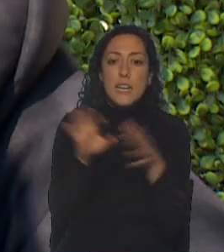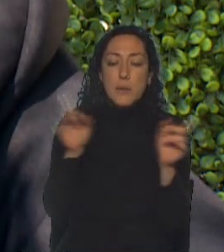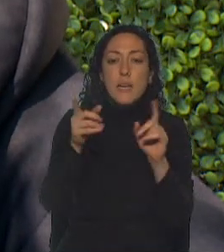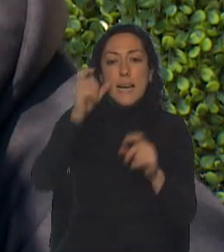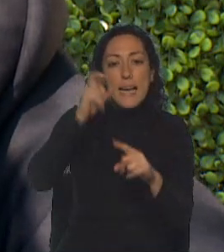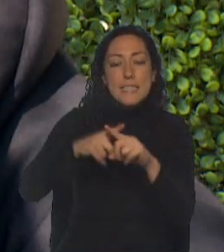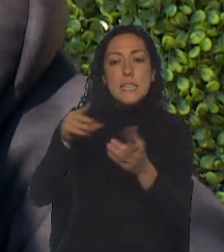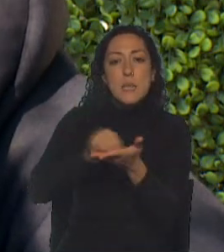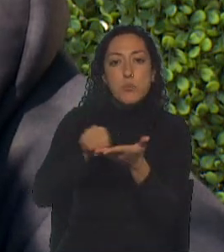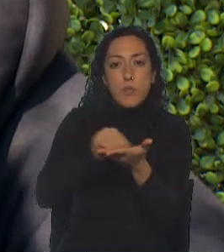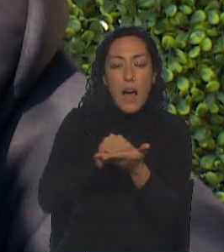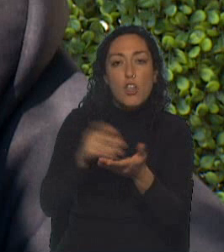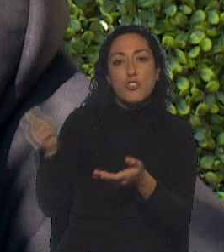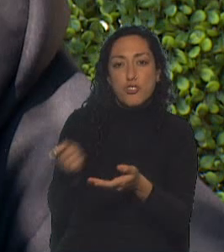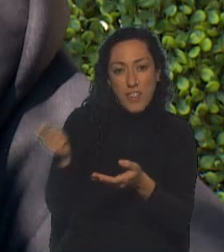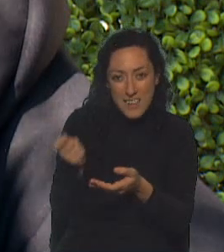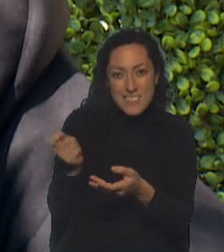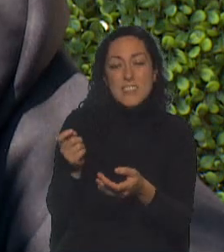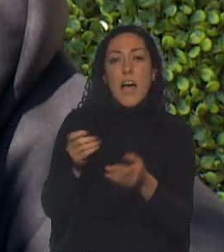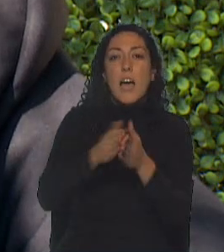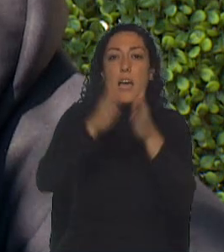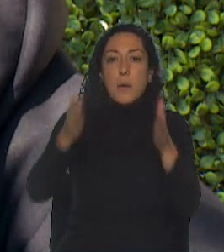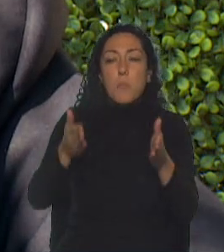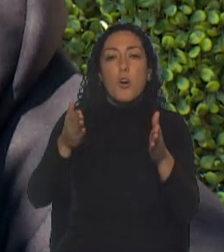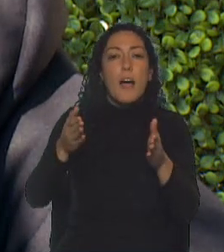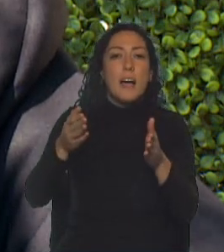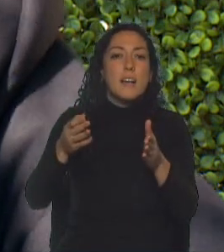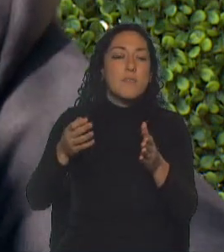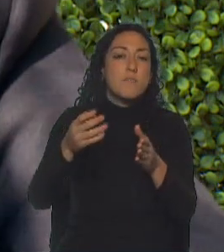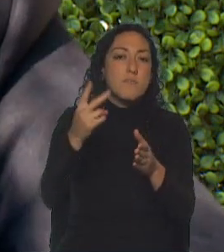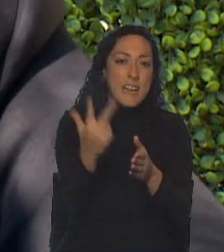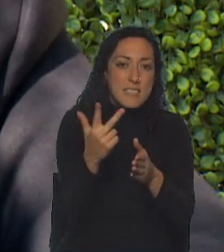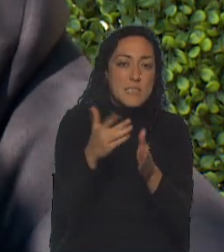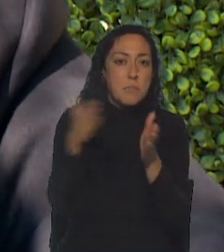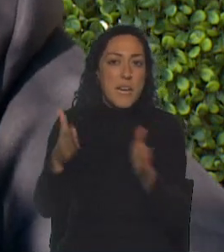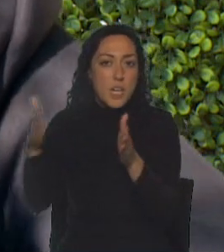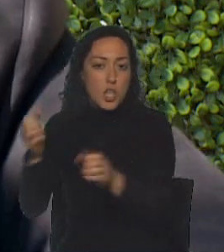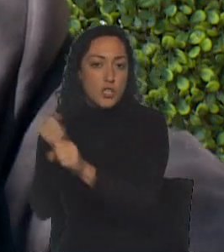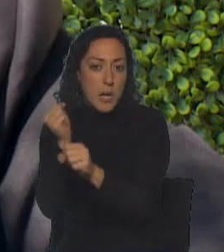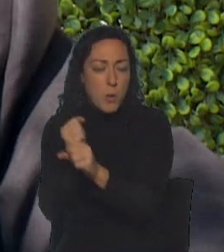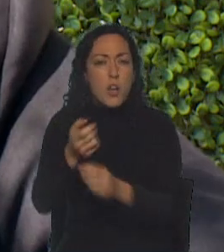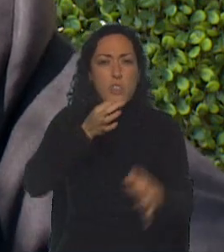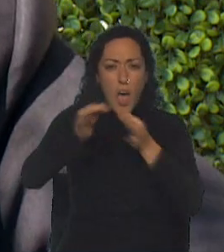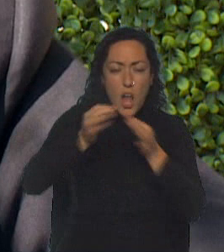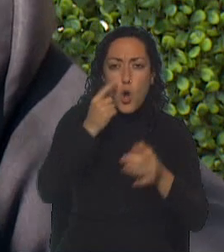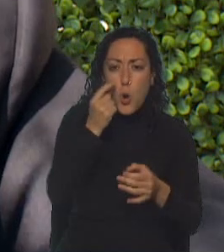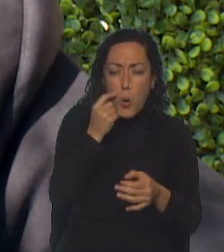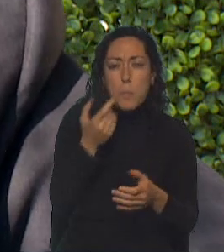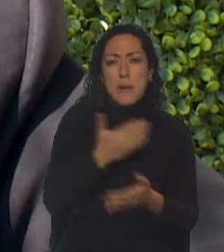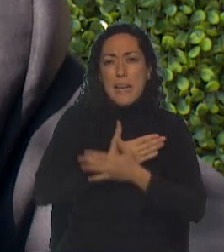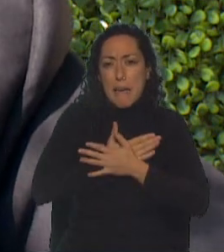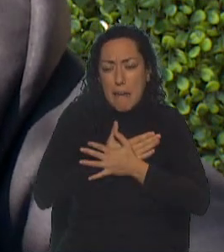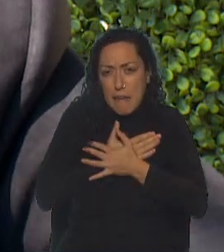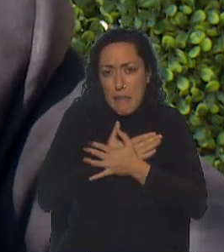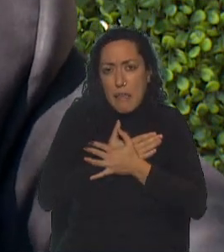por el partido socialista durante tres periodos 89 años su nombre de diálogo es un hombre muy querido en el